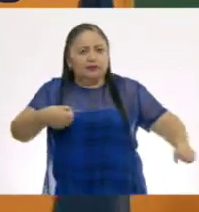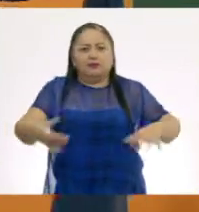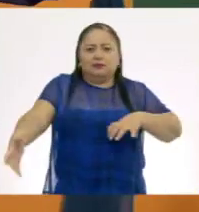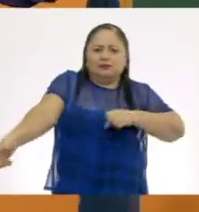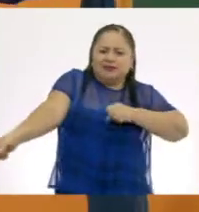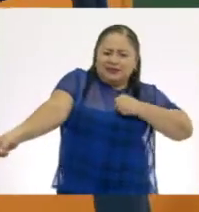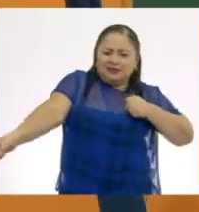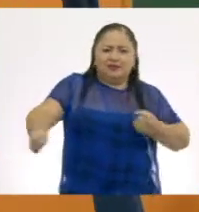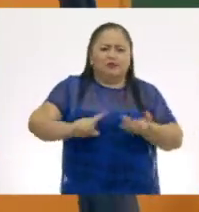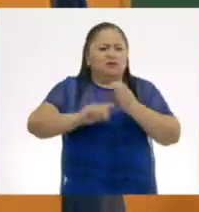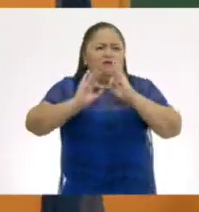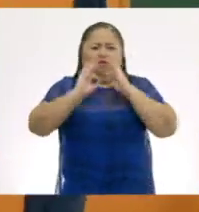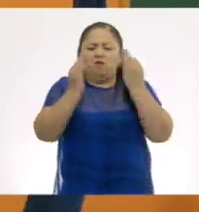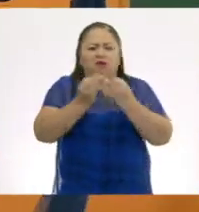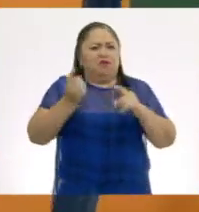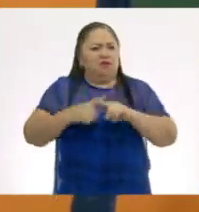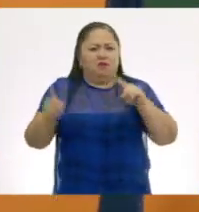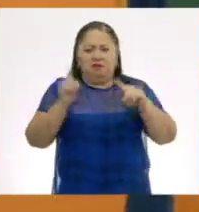formas.